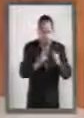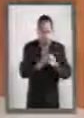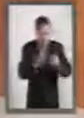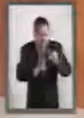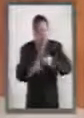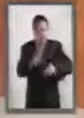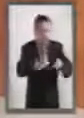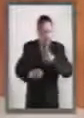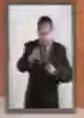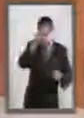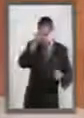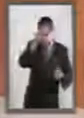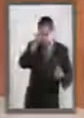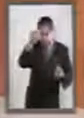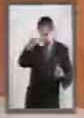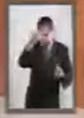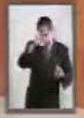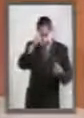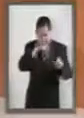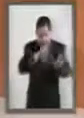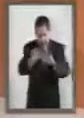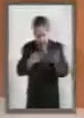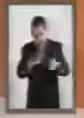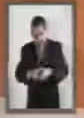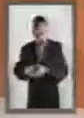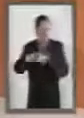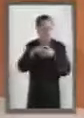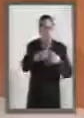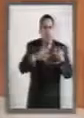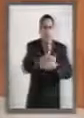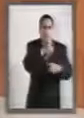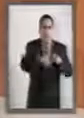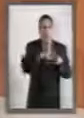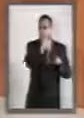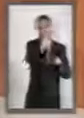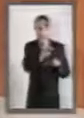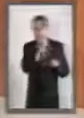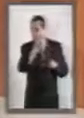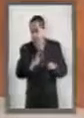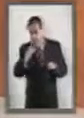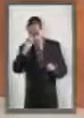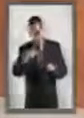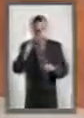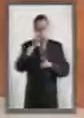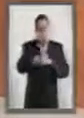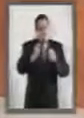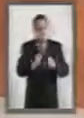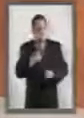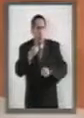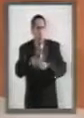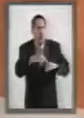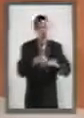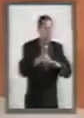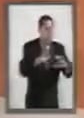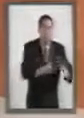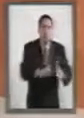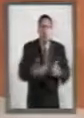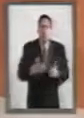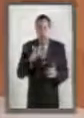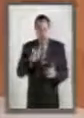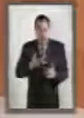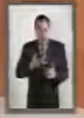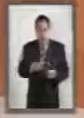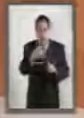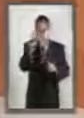adiestramiento, los elementos que se desplieguen en territorio nacional, que se desplieguen para realizar funciones de seguridad interior, sean aquellos que